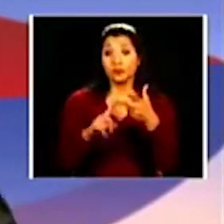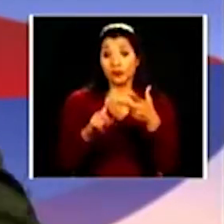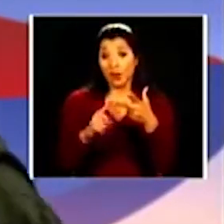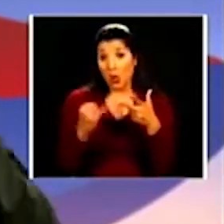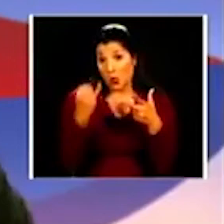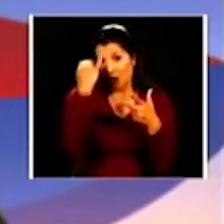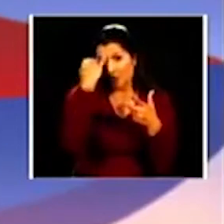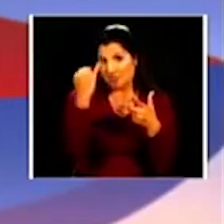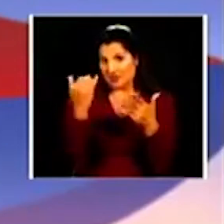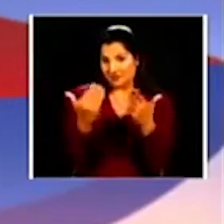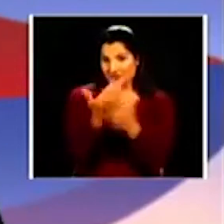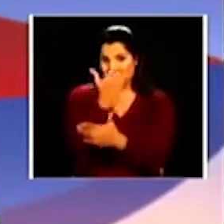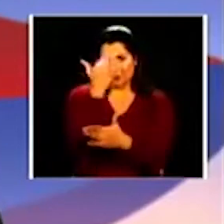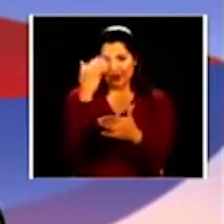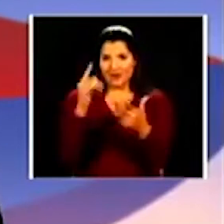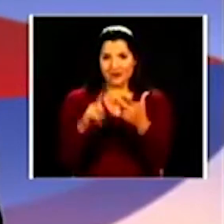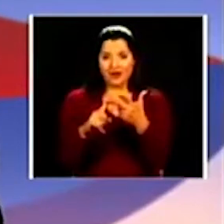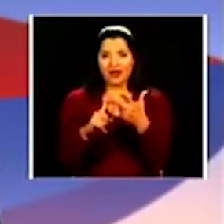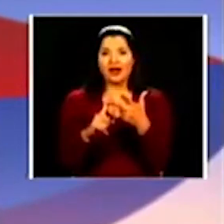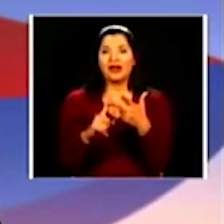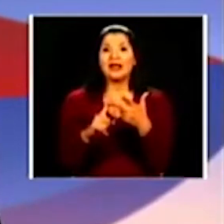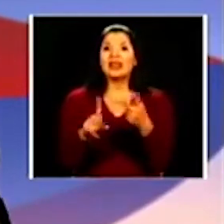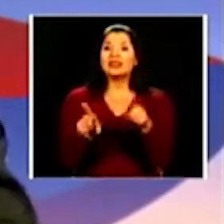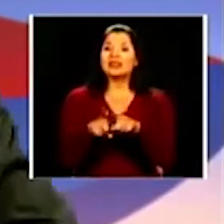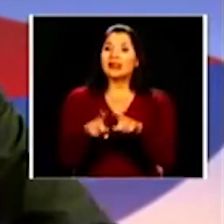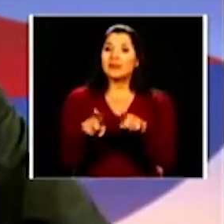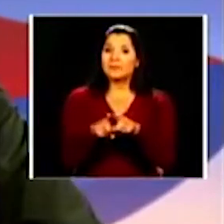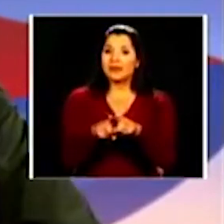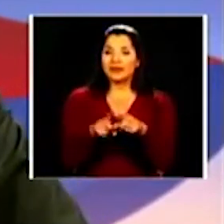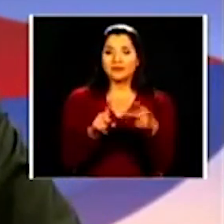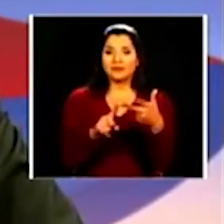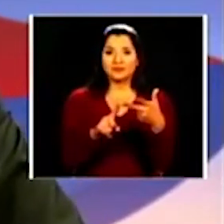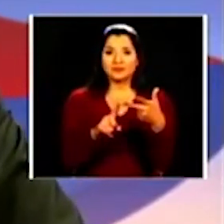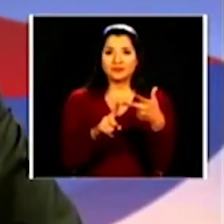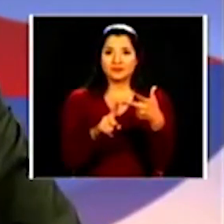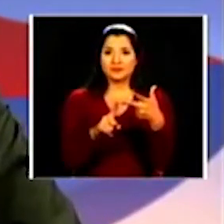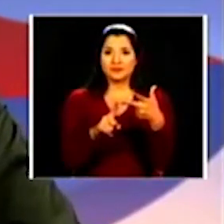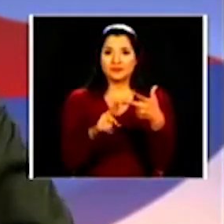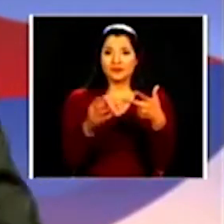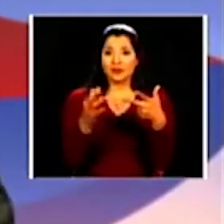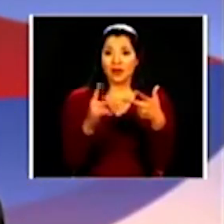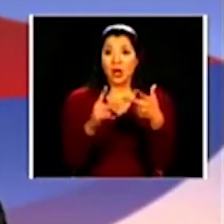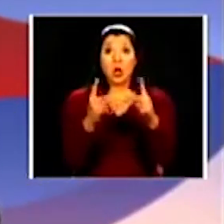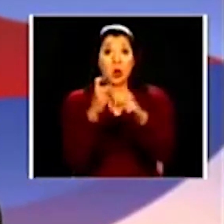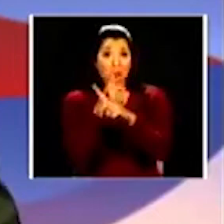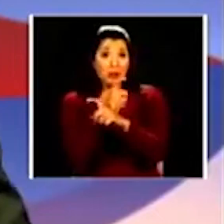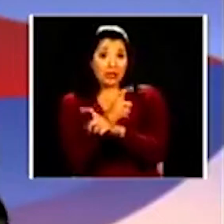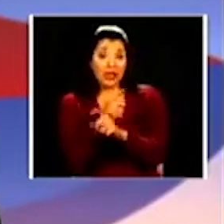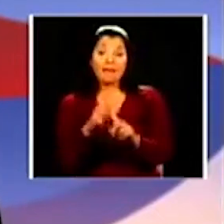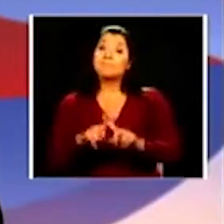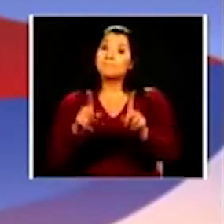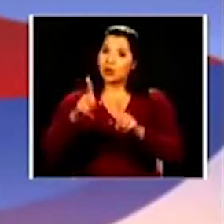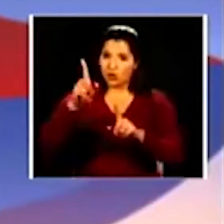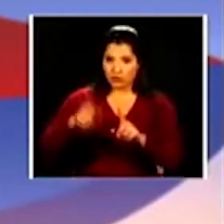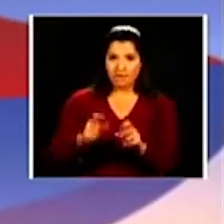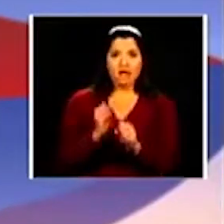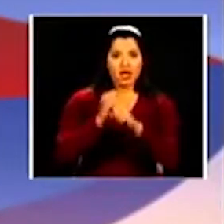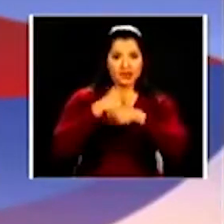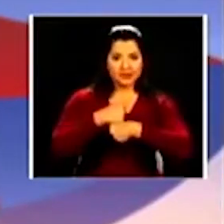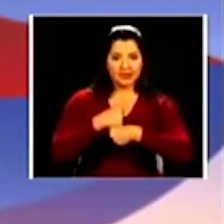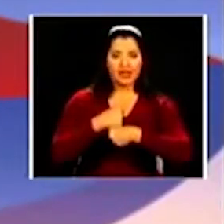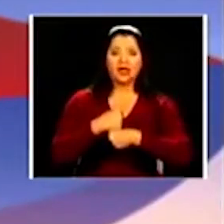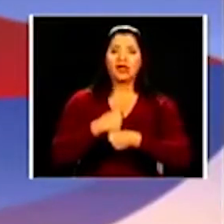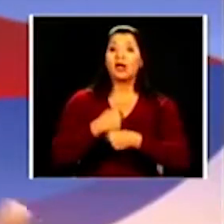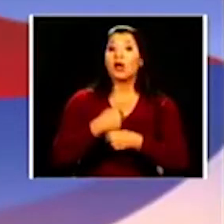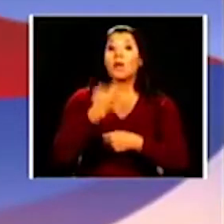novedosa, que es bastante también, de alguna manera, pues complicada, pero tiene que realizarse y se puede hacer porque no